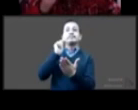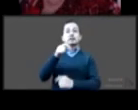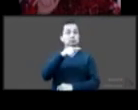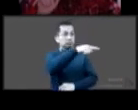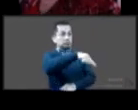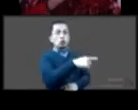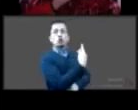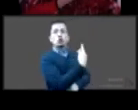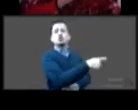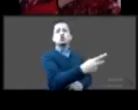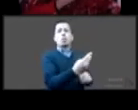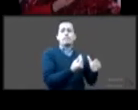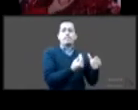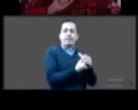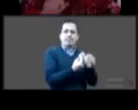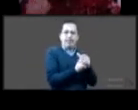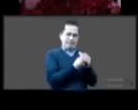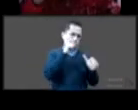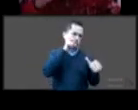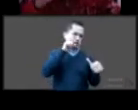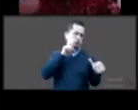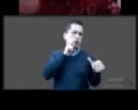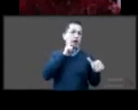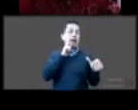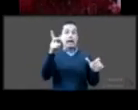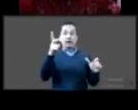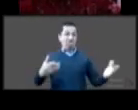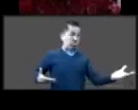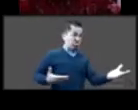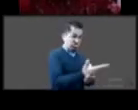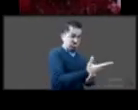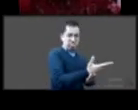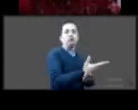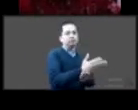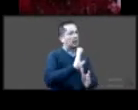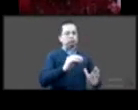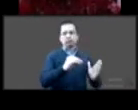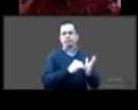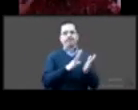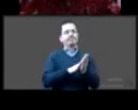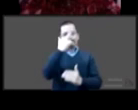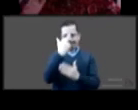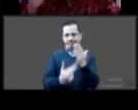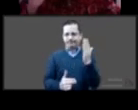Cuando se videograben, audiograben, fotografías, filmen,